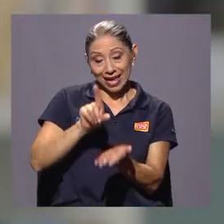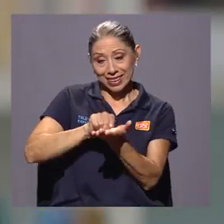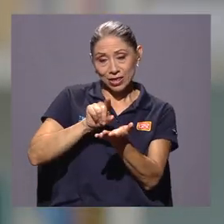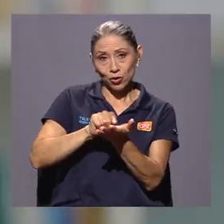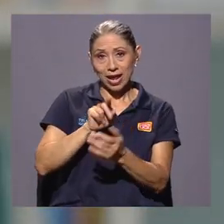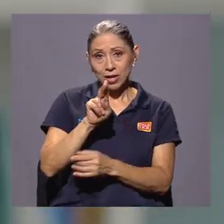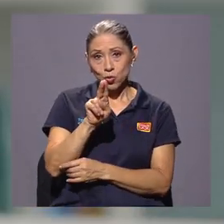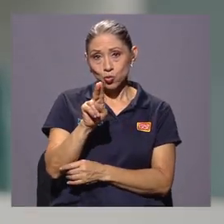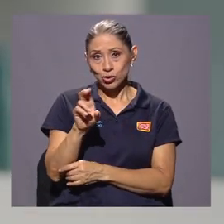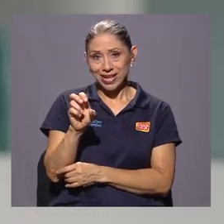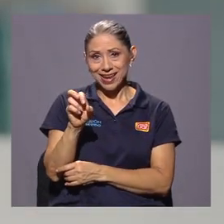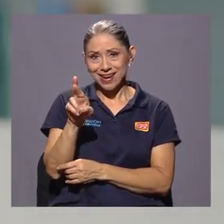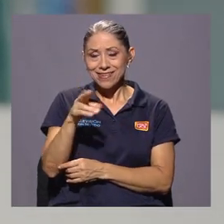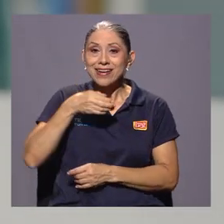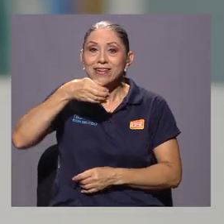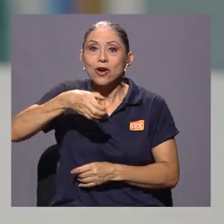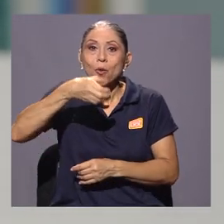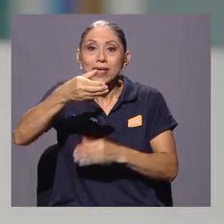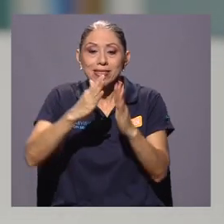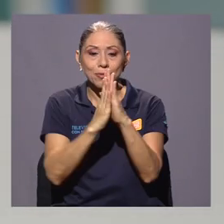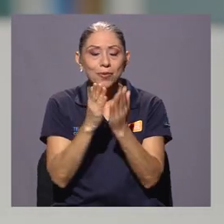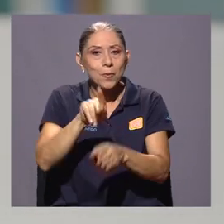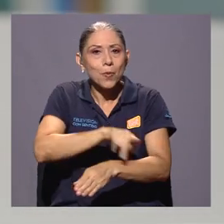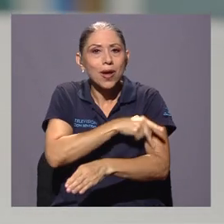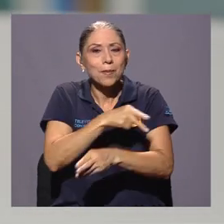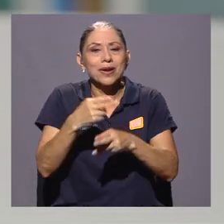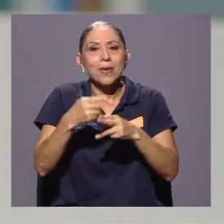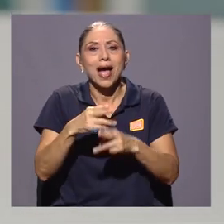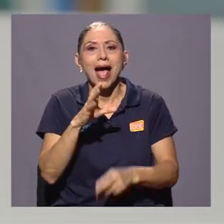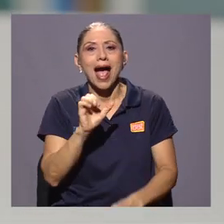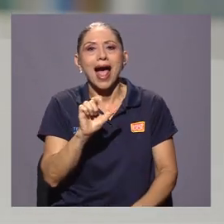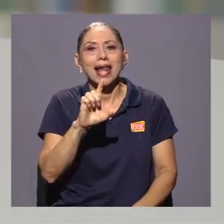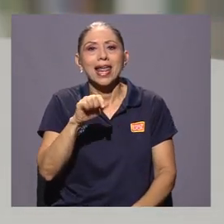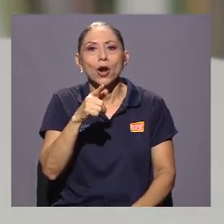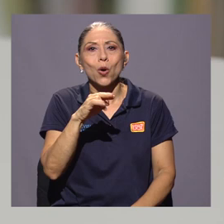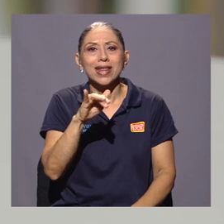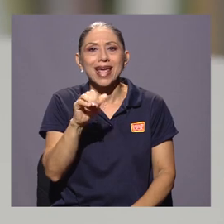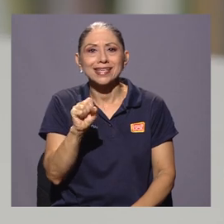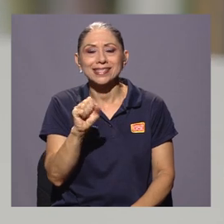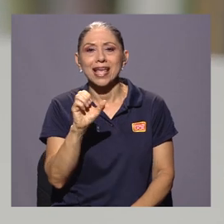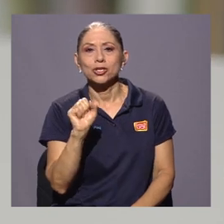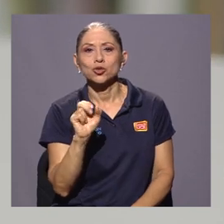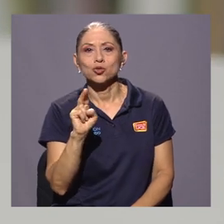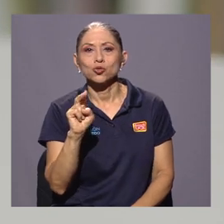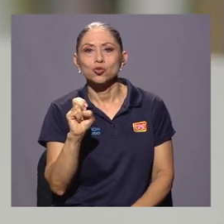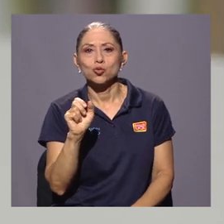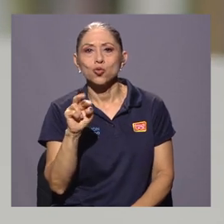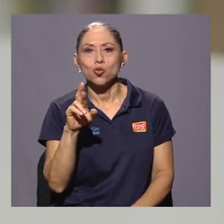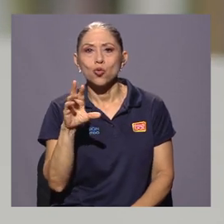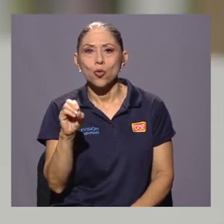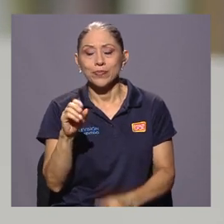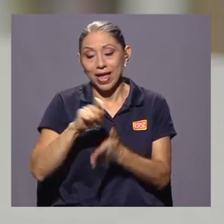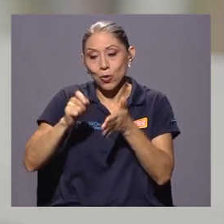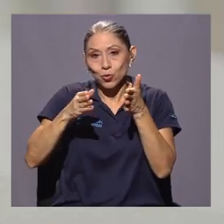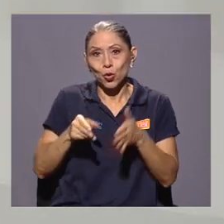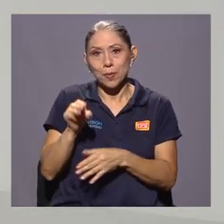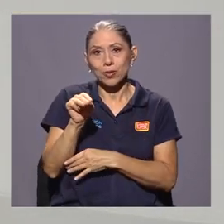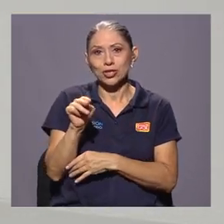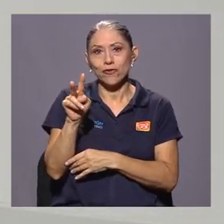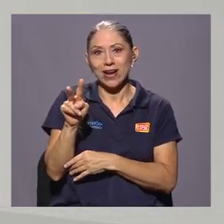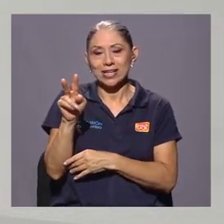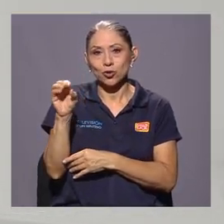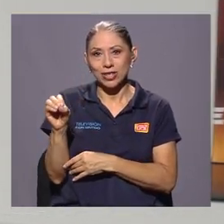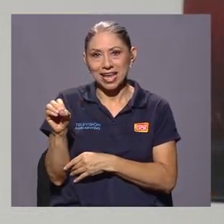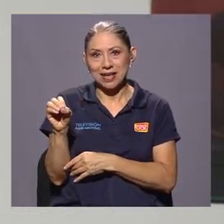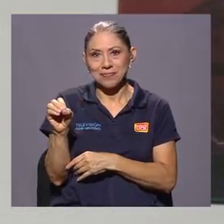La editorial UCR le recomienda el poemario Alegorías del Susurro, del autor Mauricio Vargas Ortega. Más